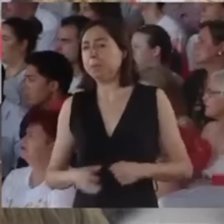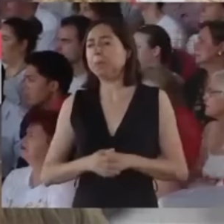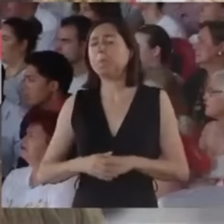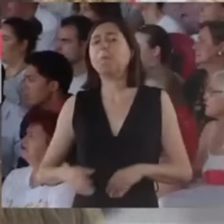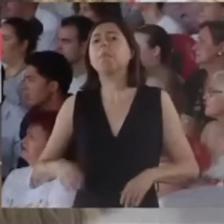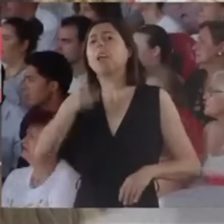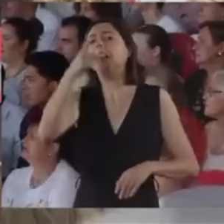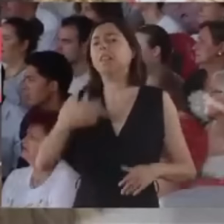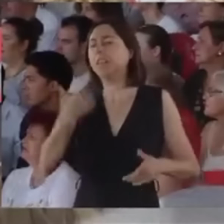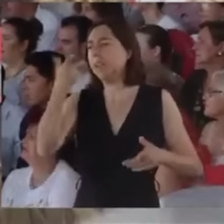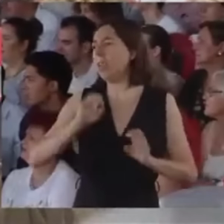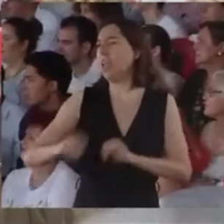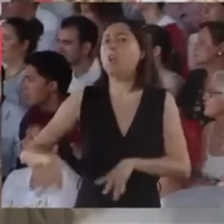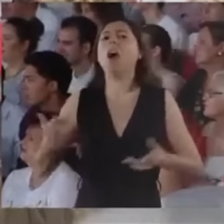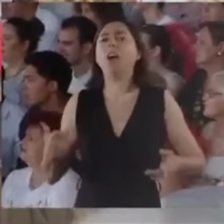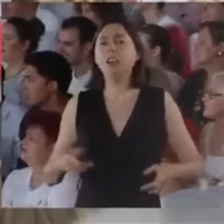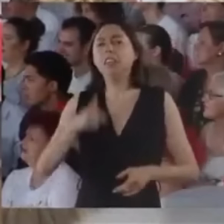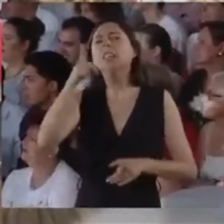de derogar, este de...